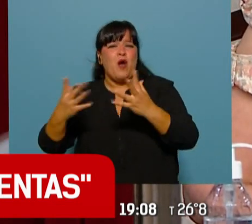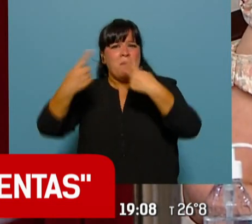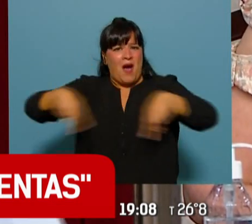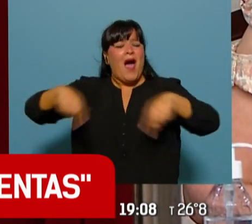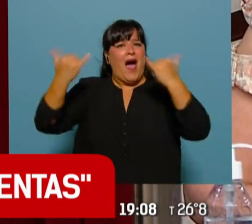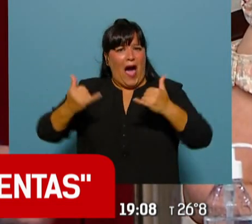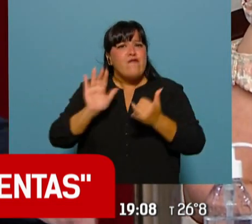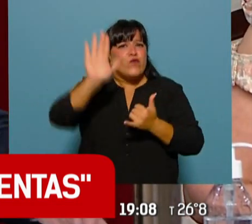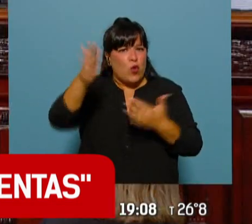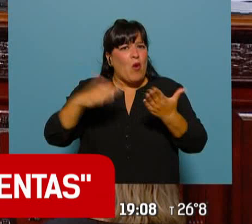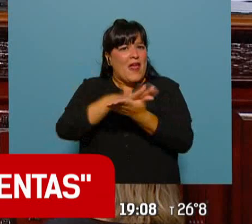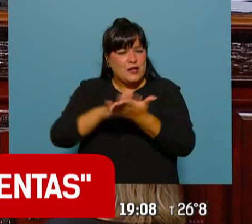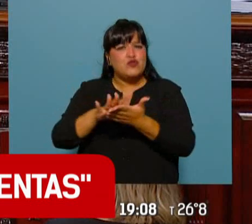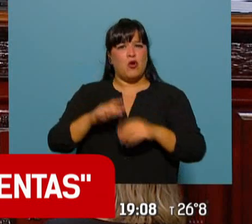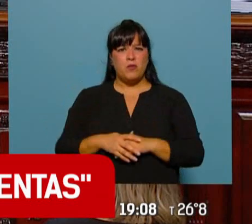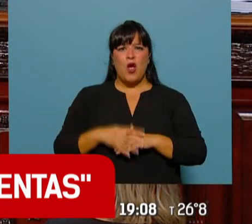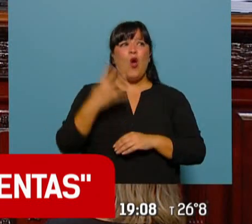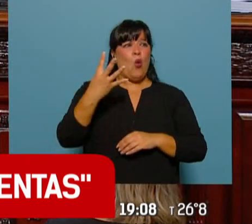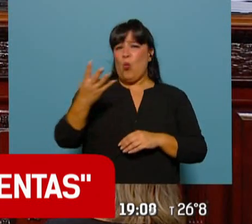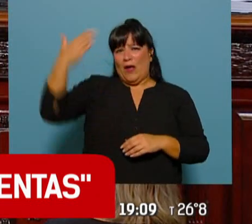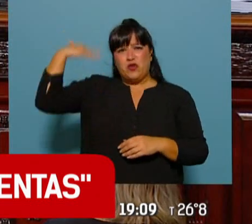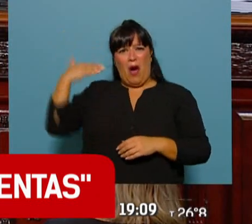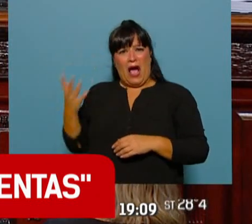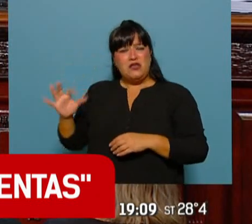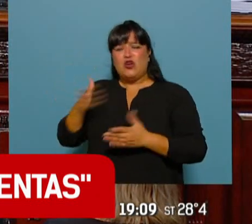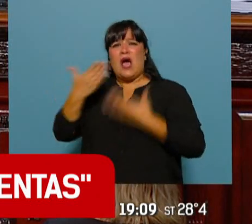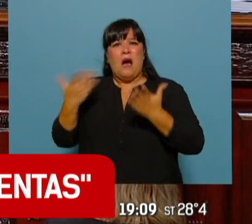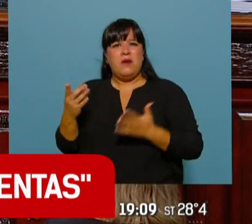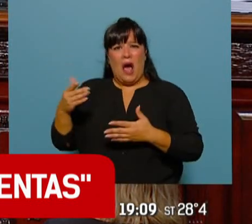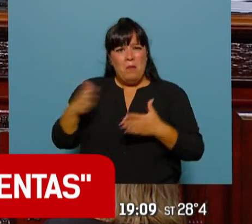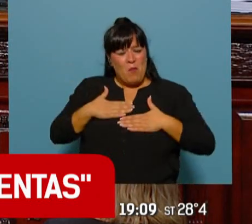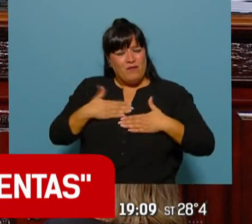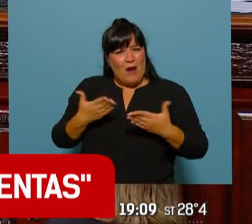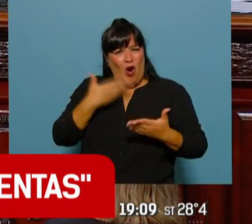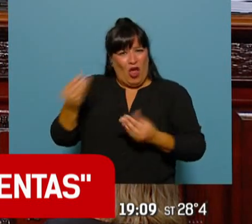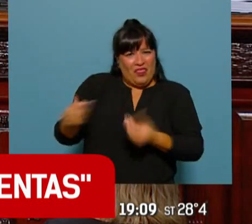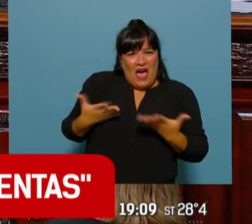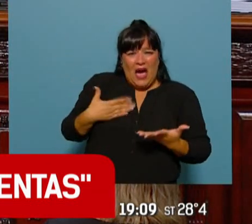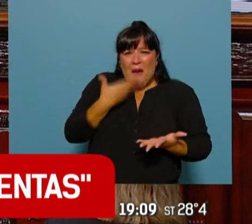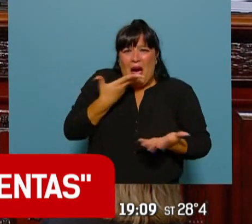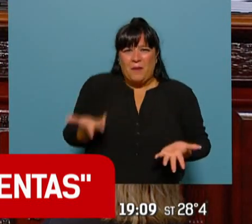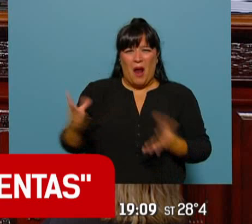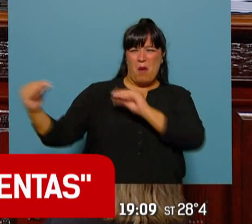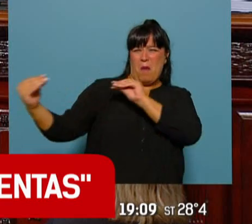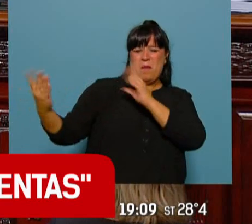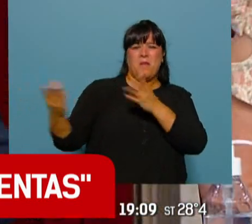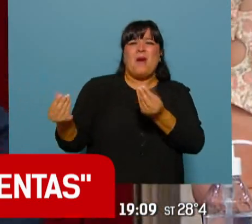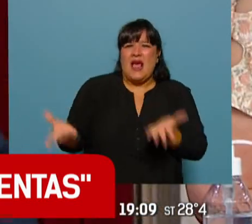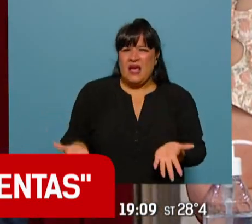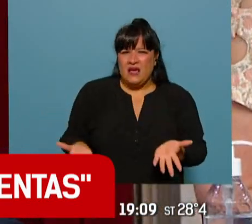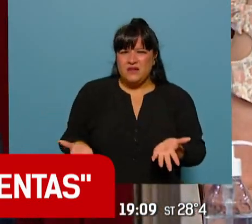pendientes. Hubo 4 años para hablar. ¿Por qué no me deja hablar a mí, por favor? Sin embargo,